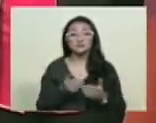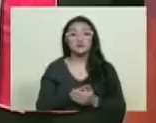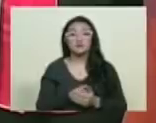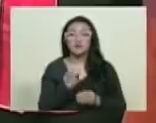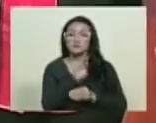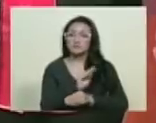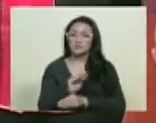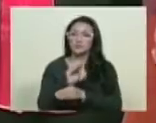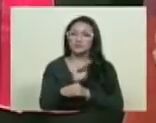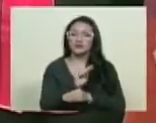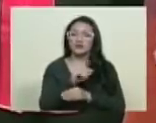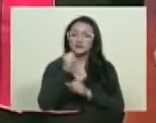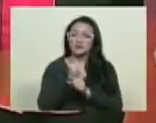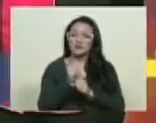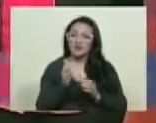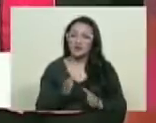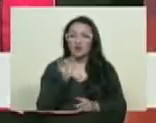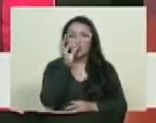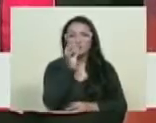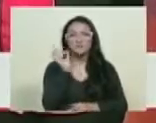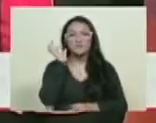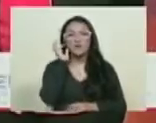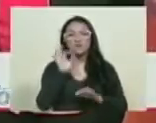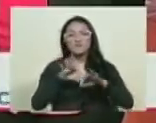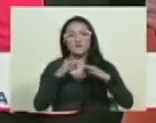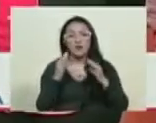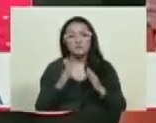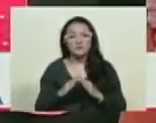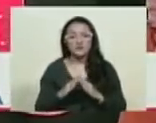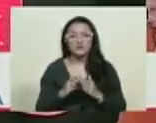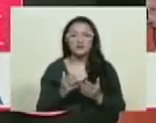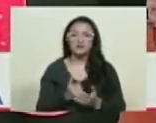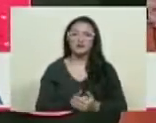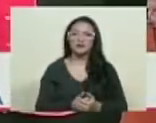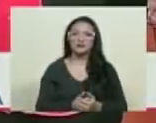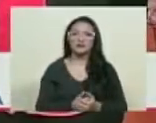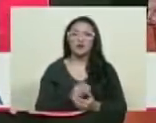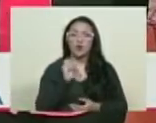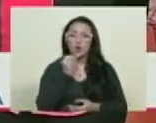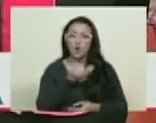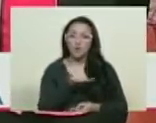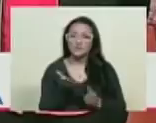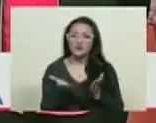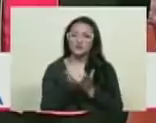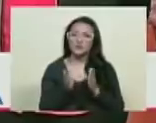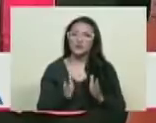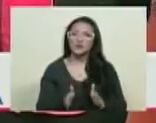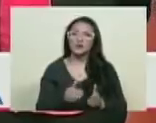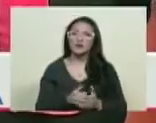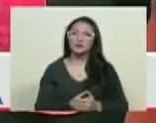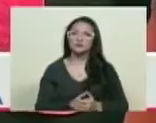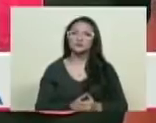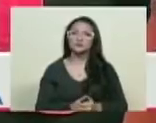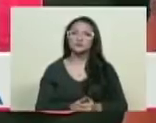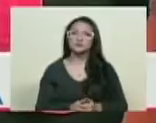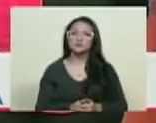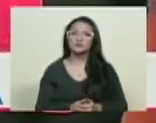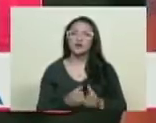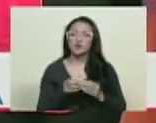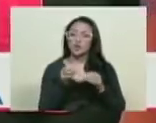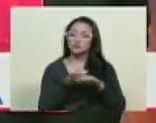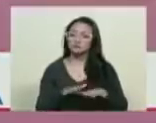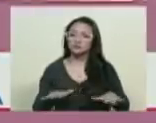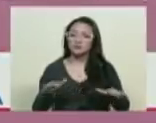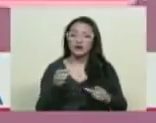proteger al trabajador a la trabajadora a la familia a la jefa de hogar al joven o al estudiante a todos nuestros compatriotas